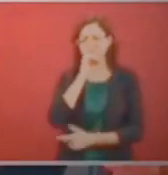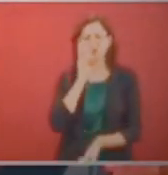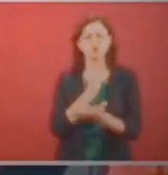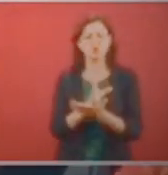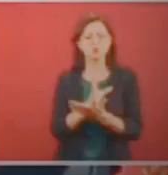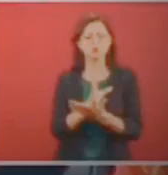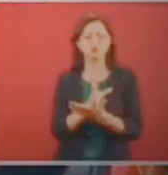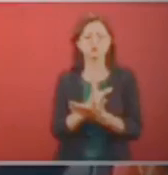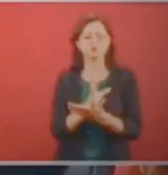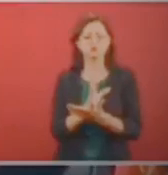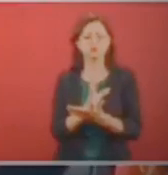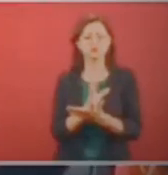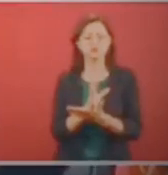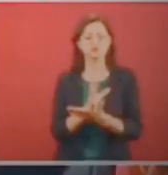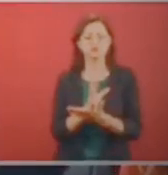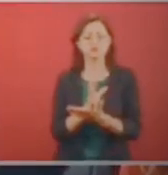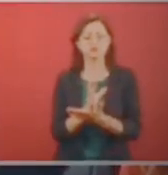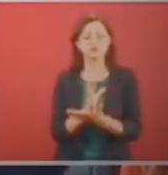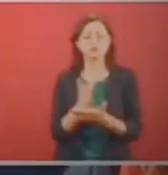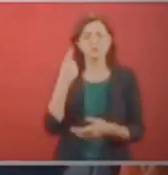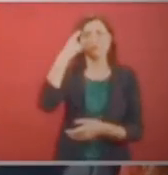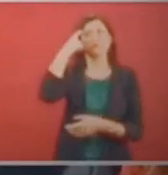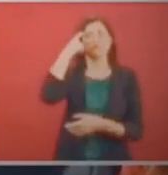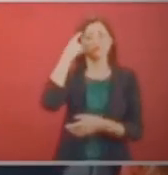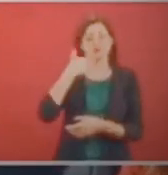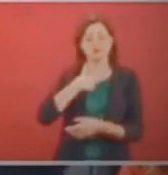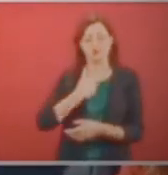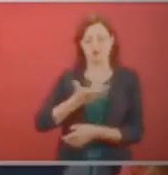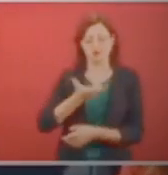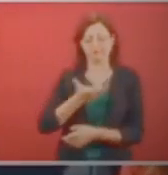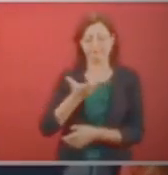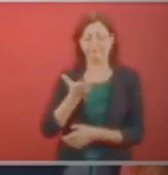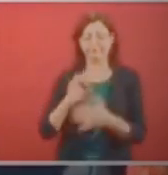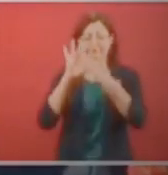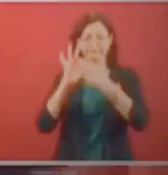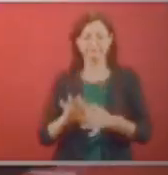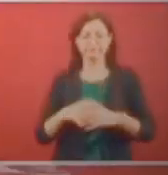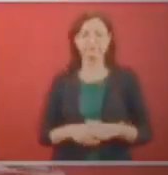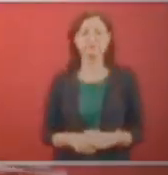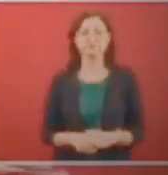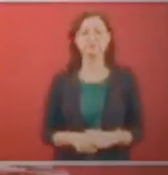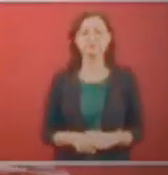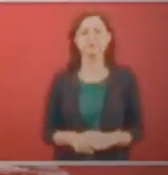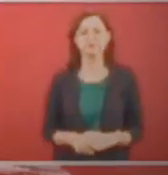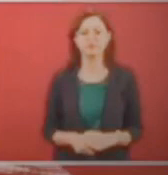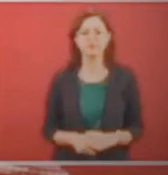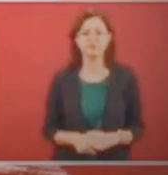para que seamos consecuentes. ¿Seremos juzgados?,